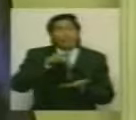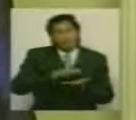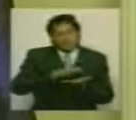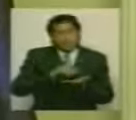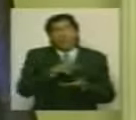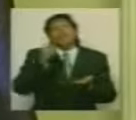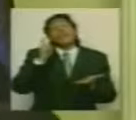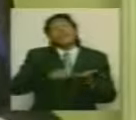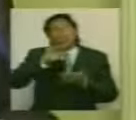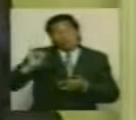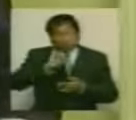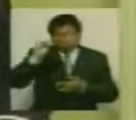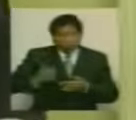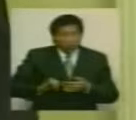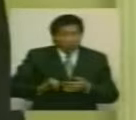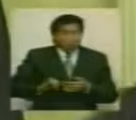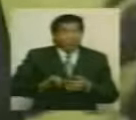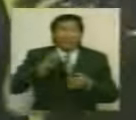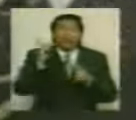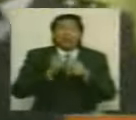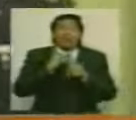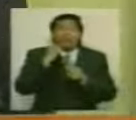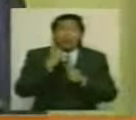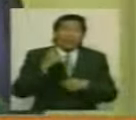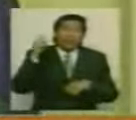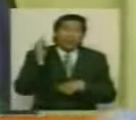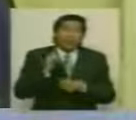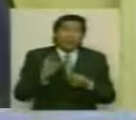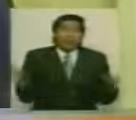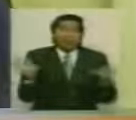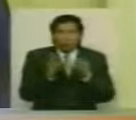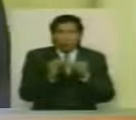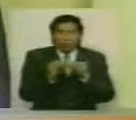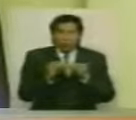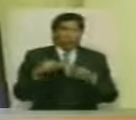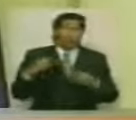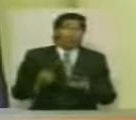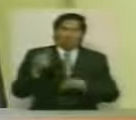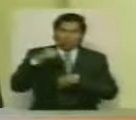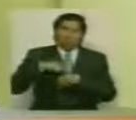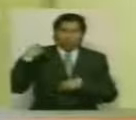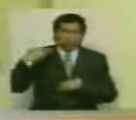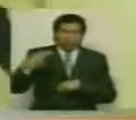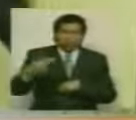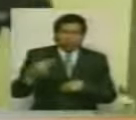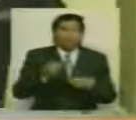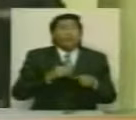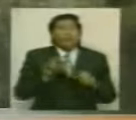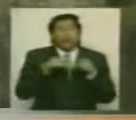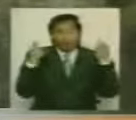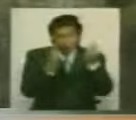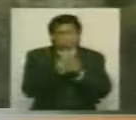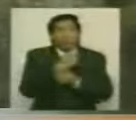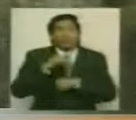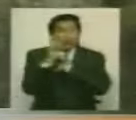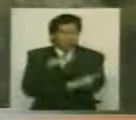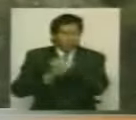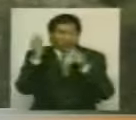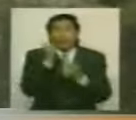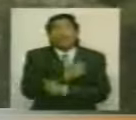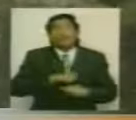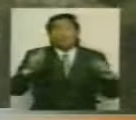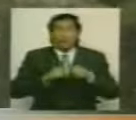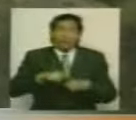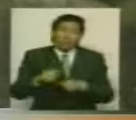Y este miércoles se prevé la primera reunión histórica del Consejo Nacional de Autonomías. Será a las 10 de la